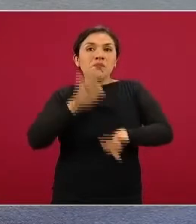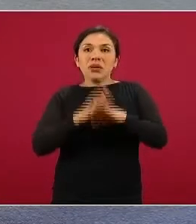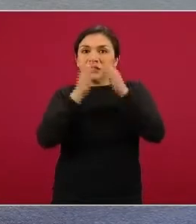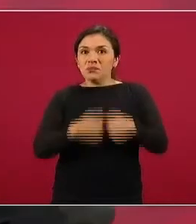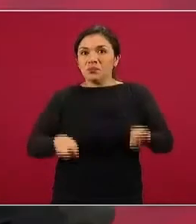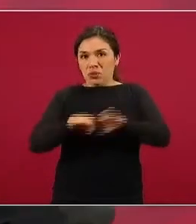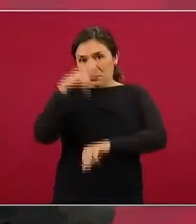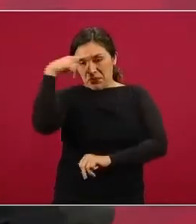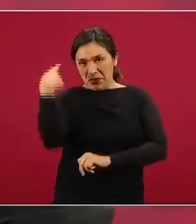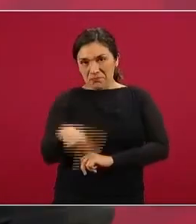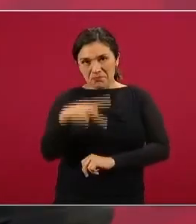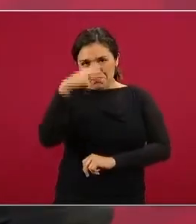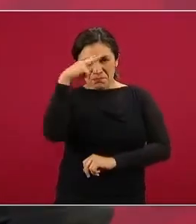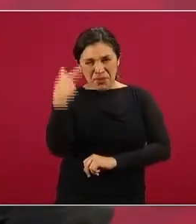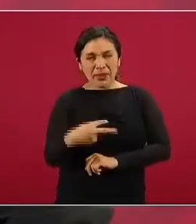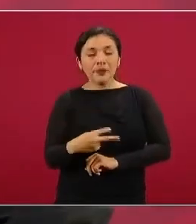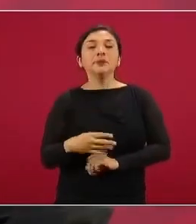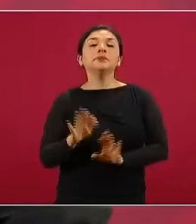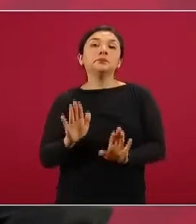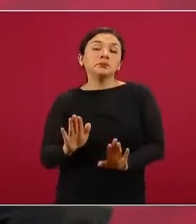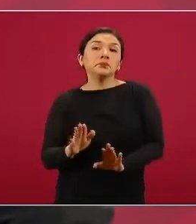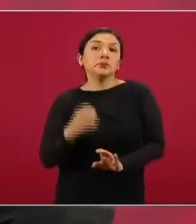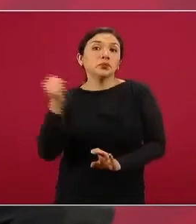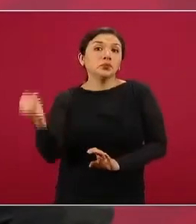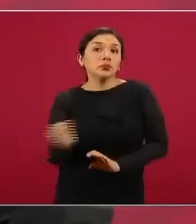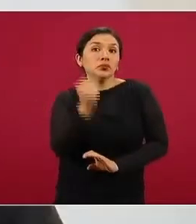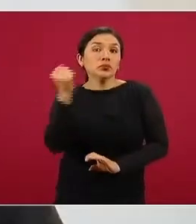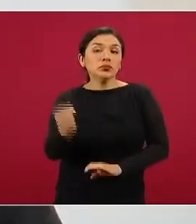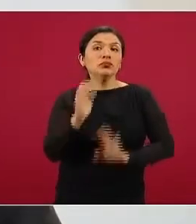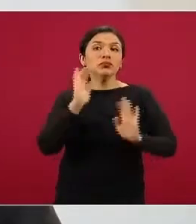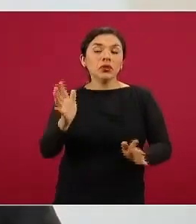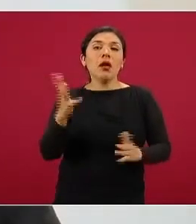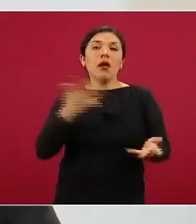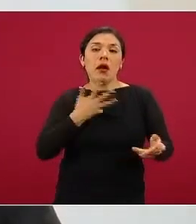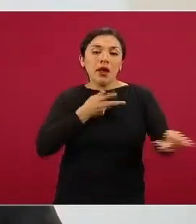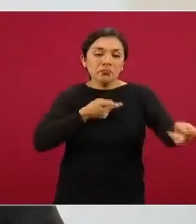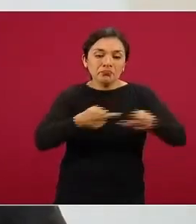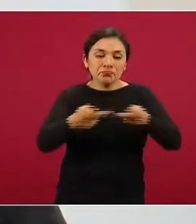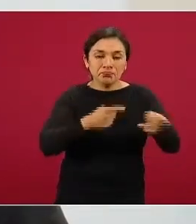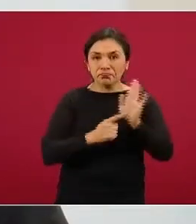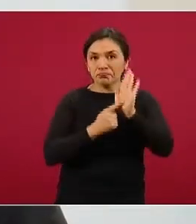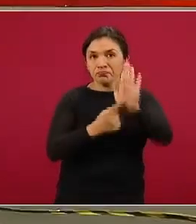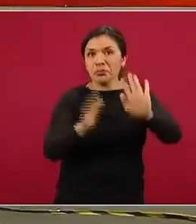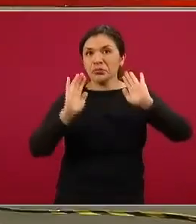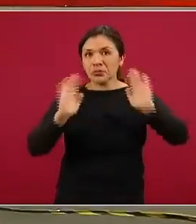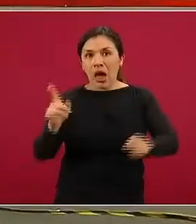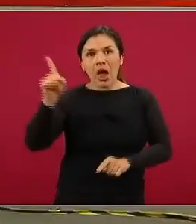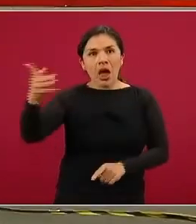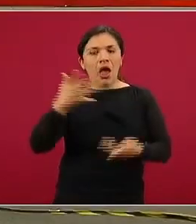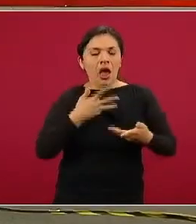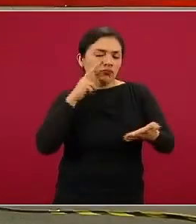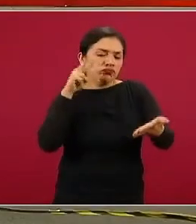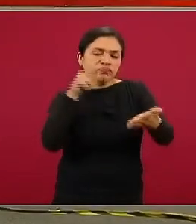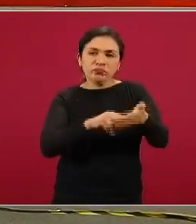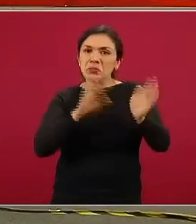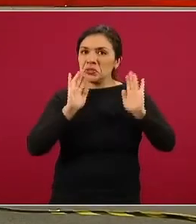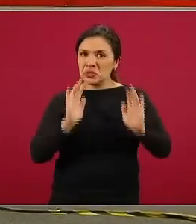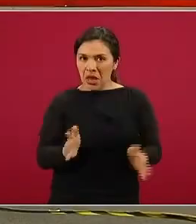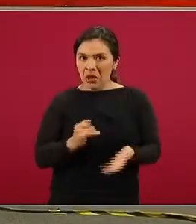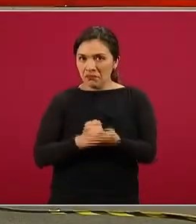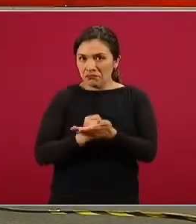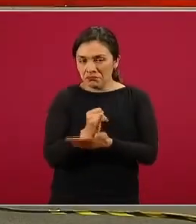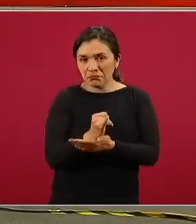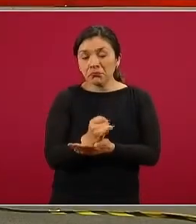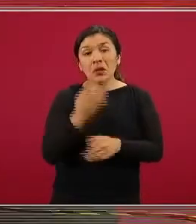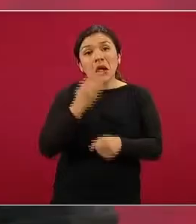país, y pues afortunadamente ya salió el protocolo, ya lo tiene ella,